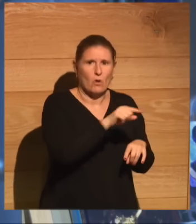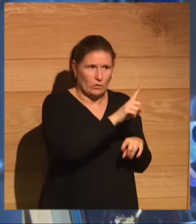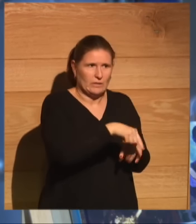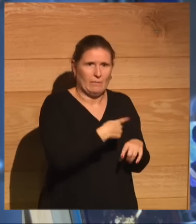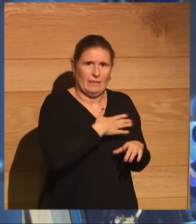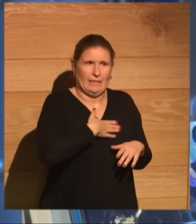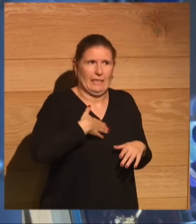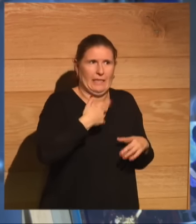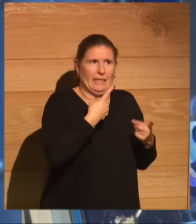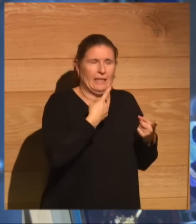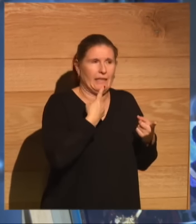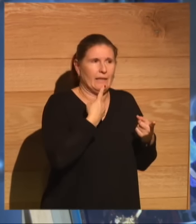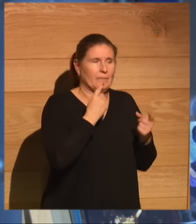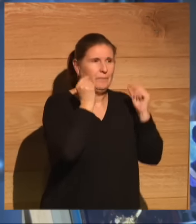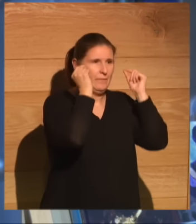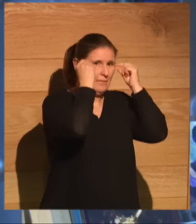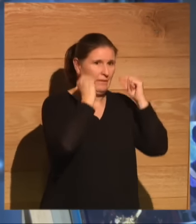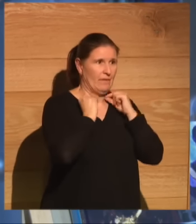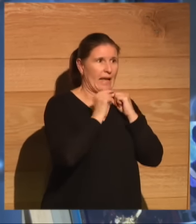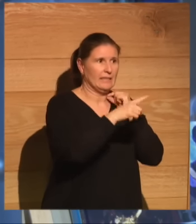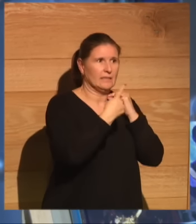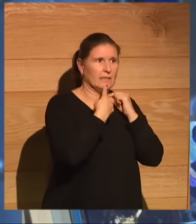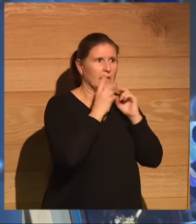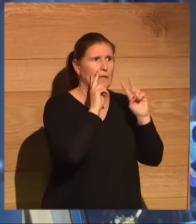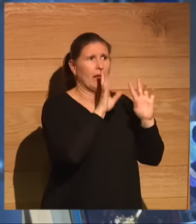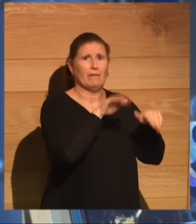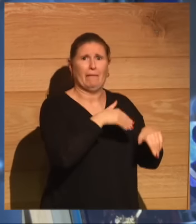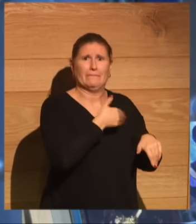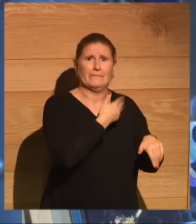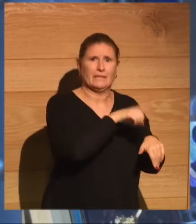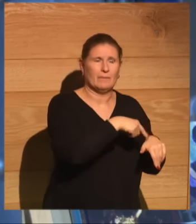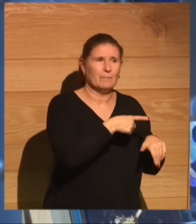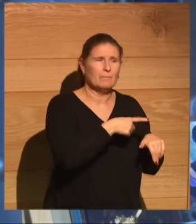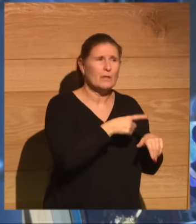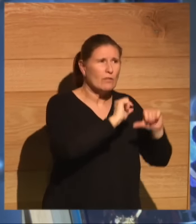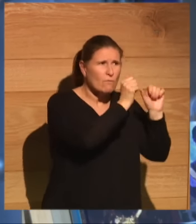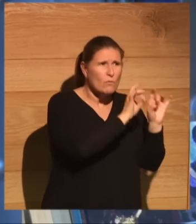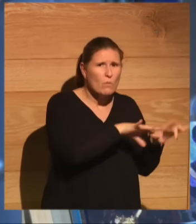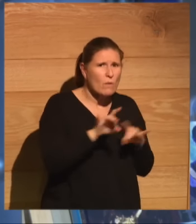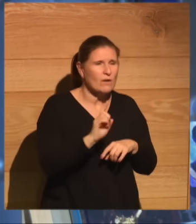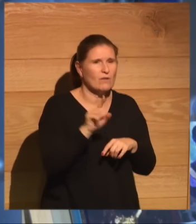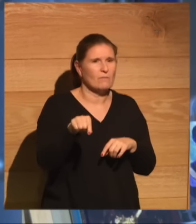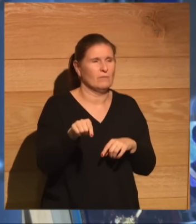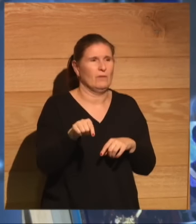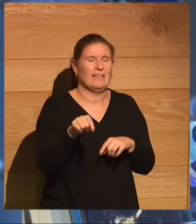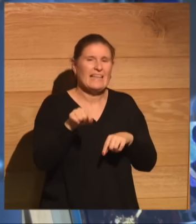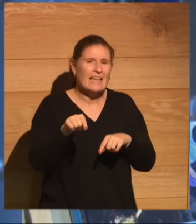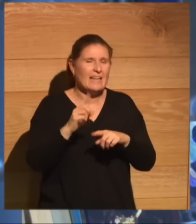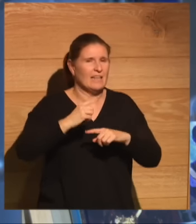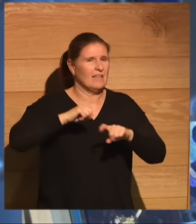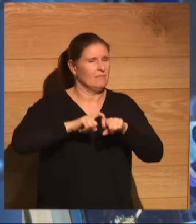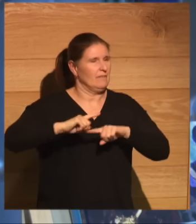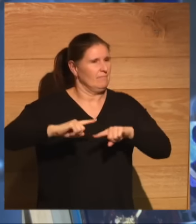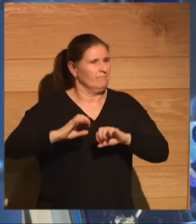aldeanos dejen las orcas y dejen las guadañas. Pero no dibujan tan bien, simplemente. Y no se les ocurren